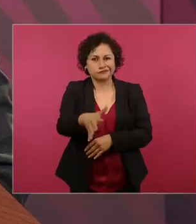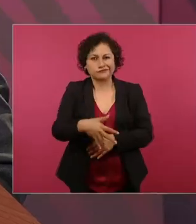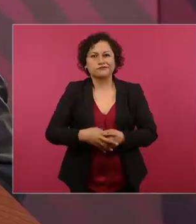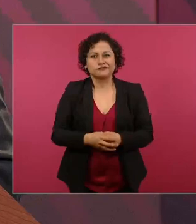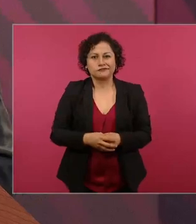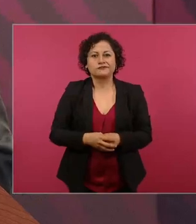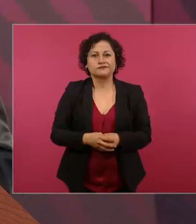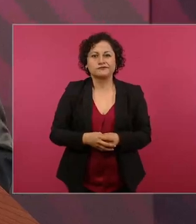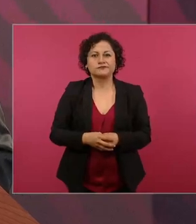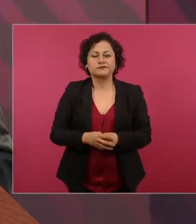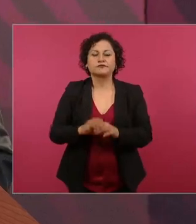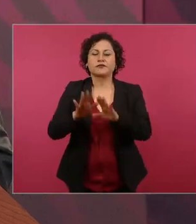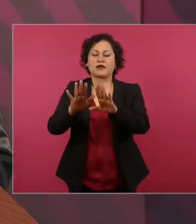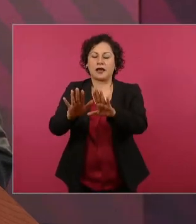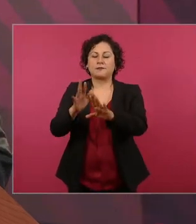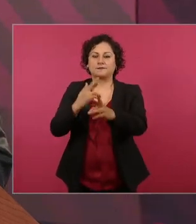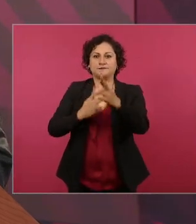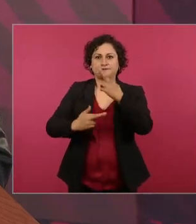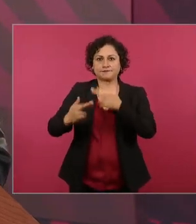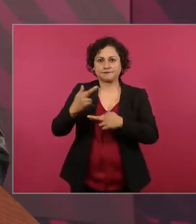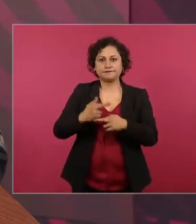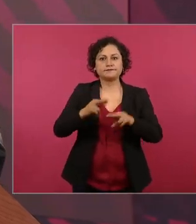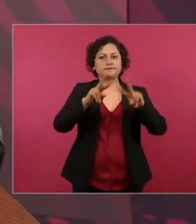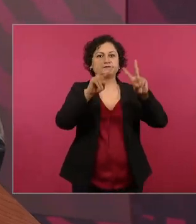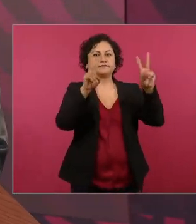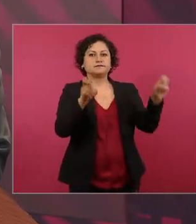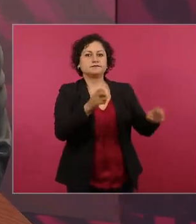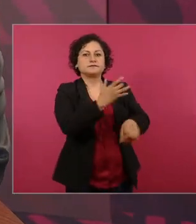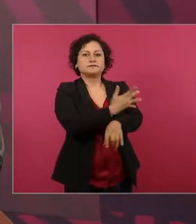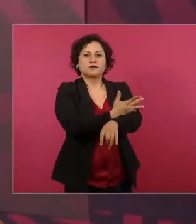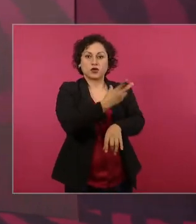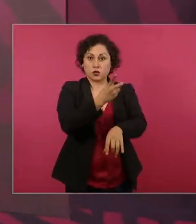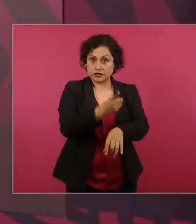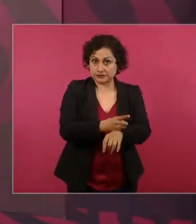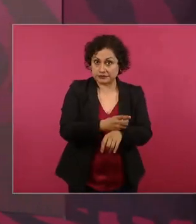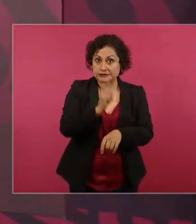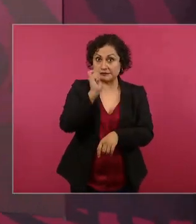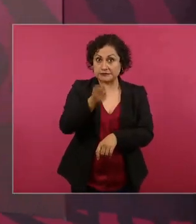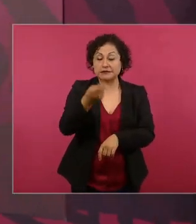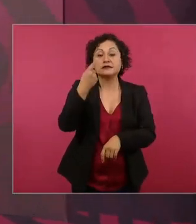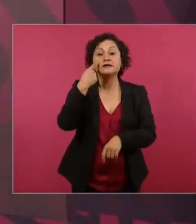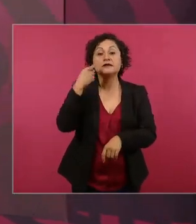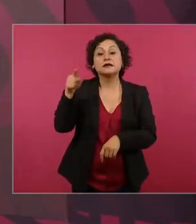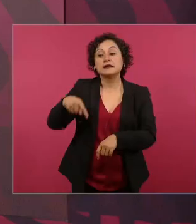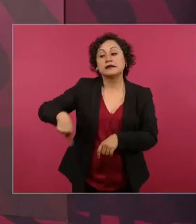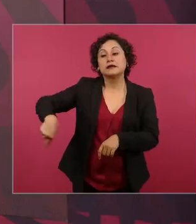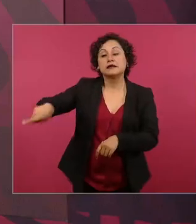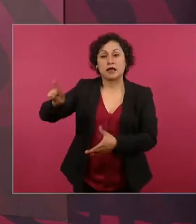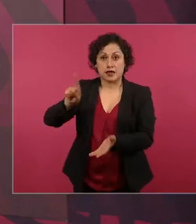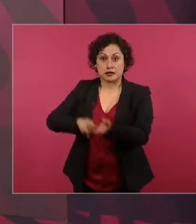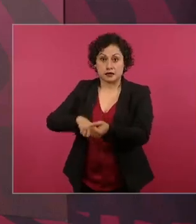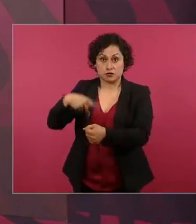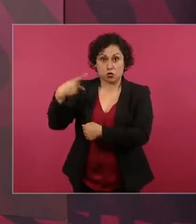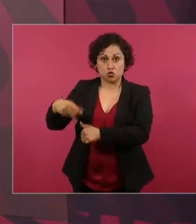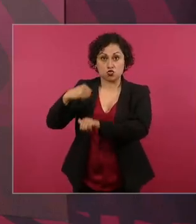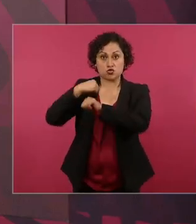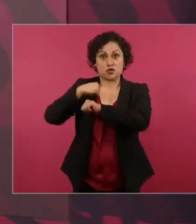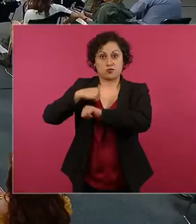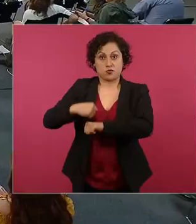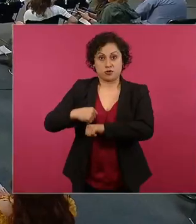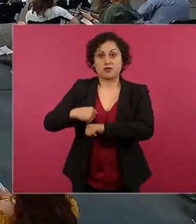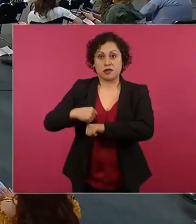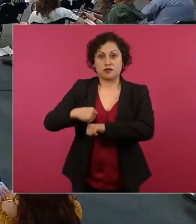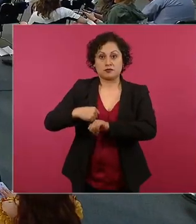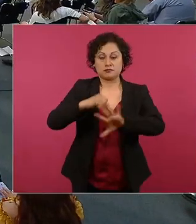Ah, pero regreso a la honestidad. Se les entrega a las autoridades tradicionales el recurso,